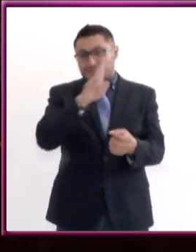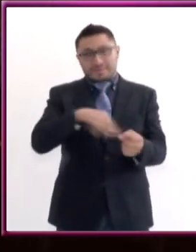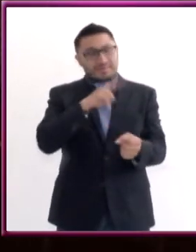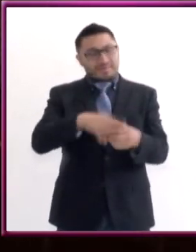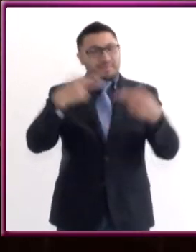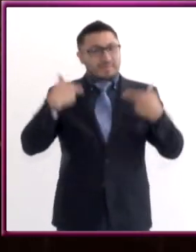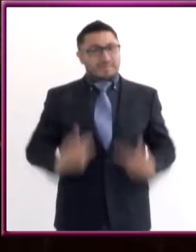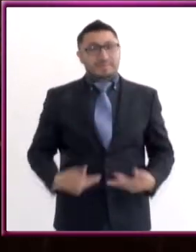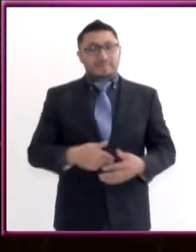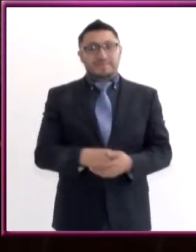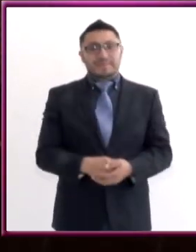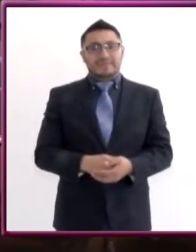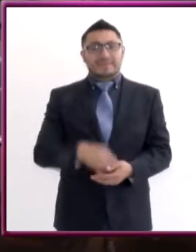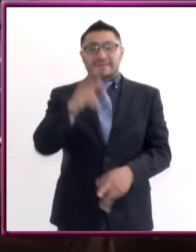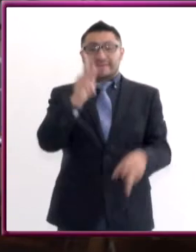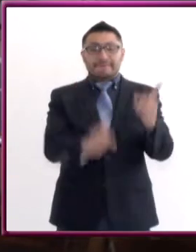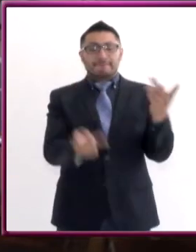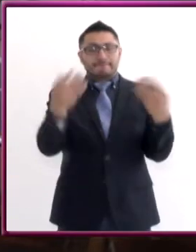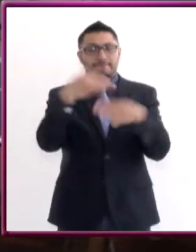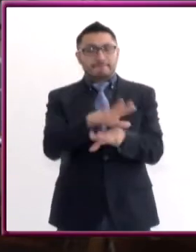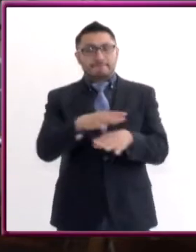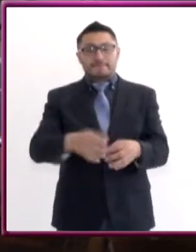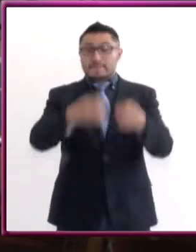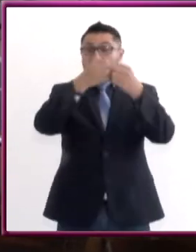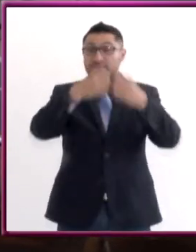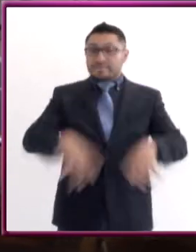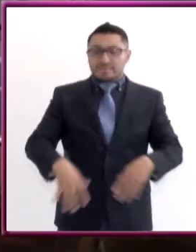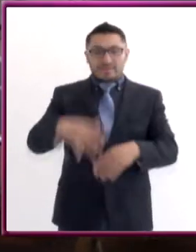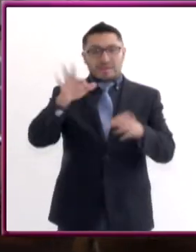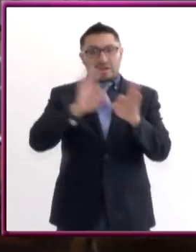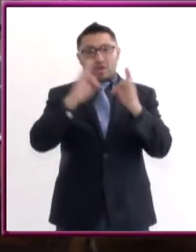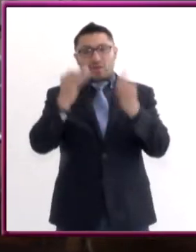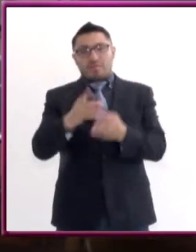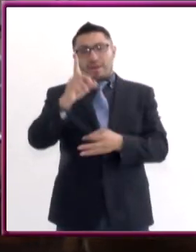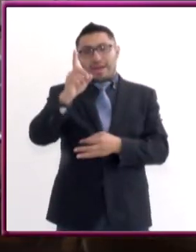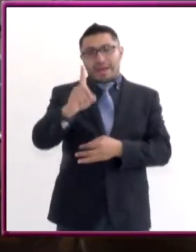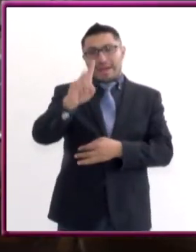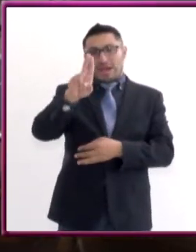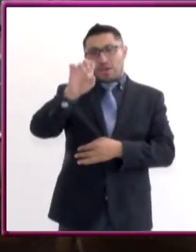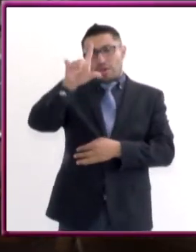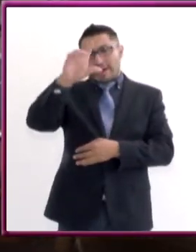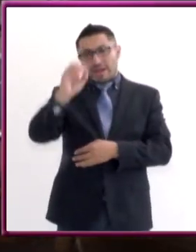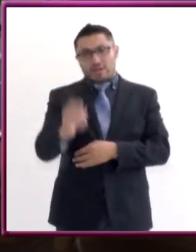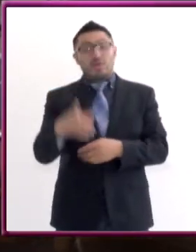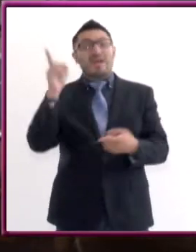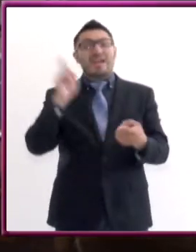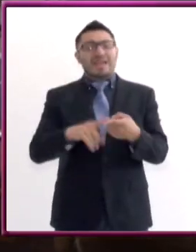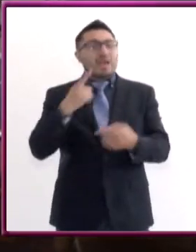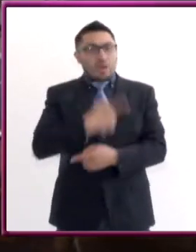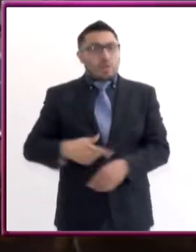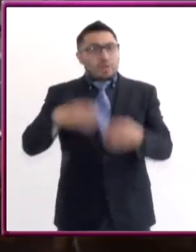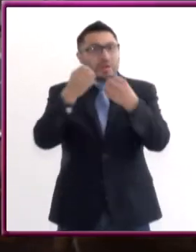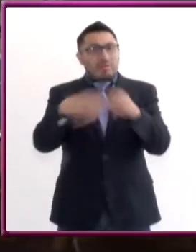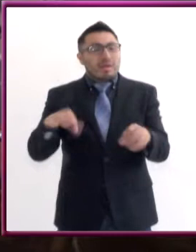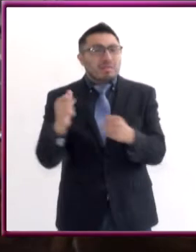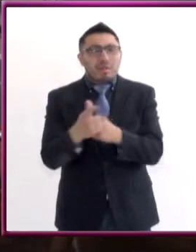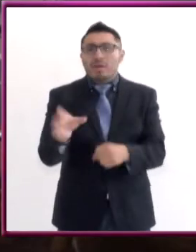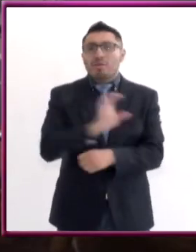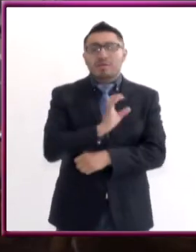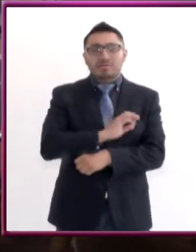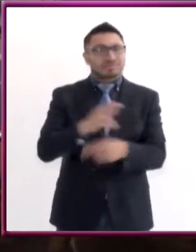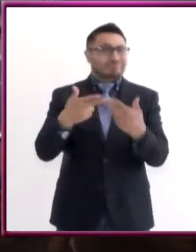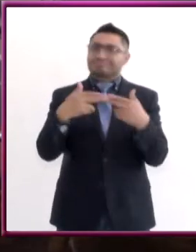parte de la naturaleza humana. Hablaremos sobre pérdidas y el proceso de duelo. ¿A quién le gusta perder a alguien o algo